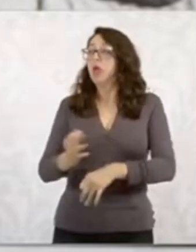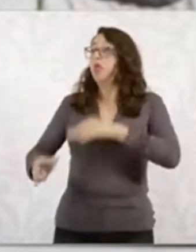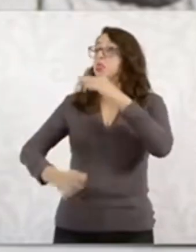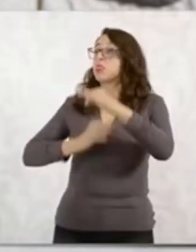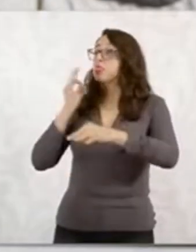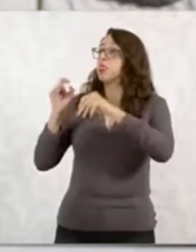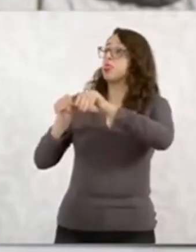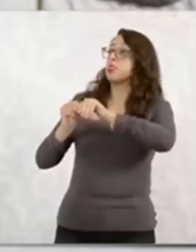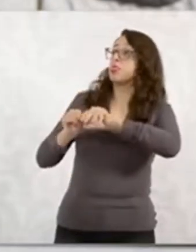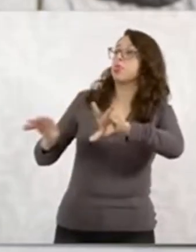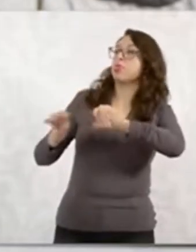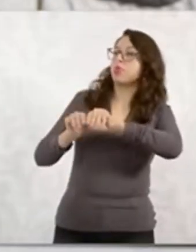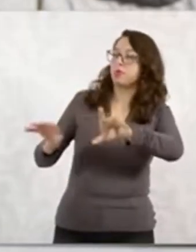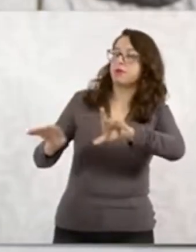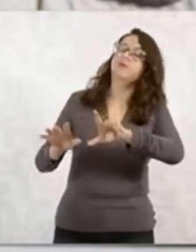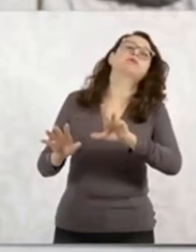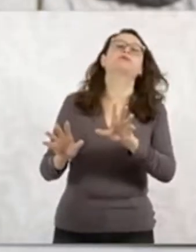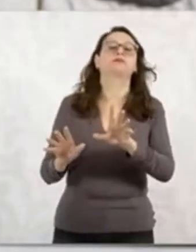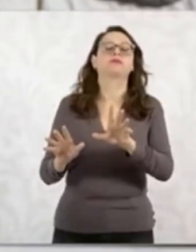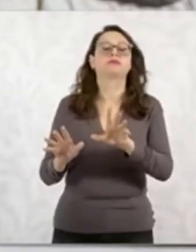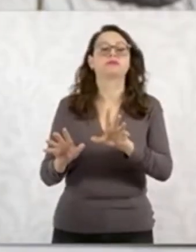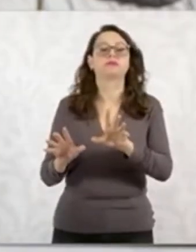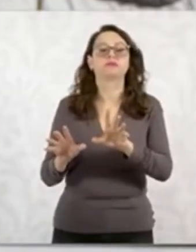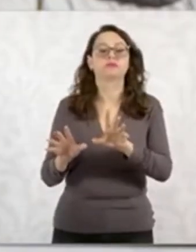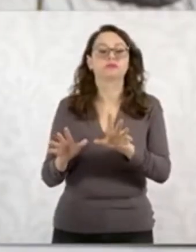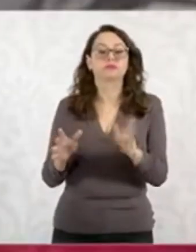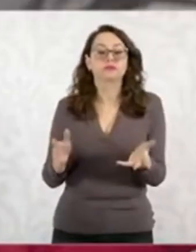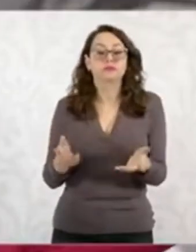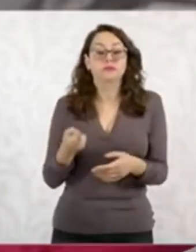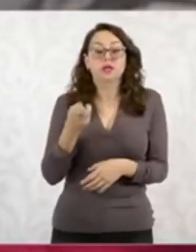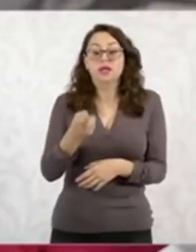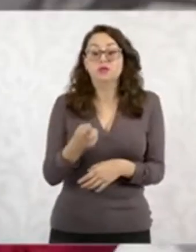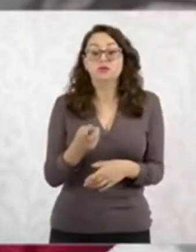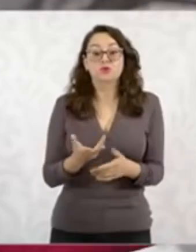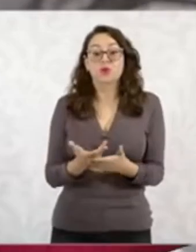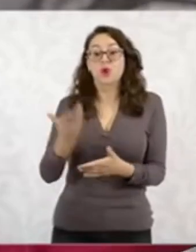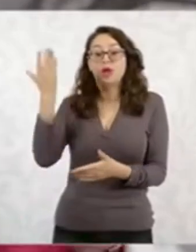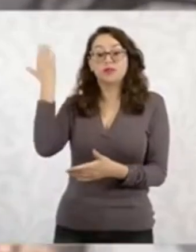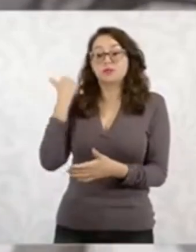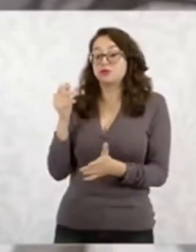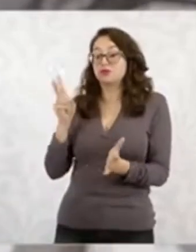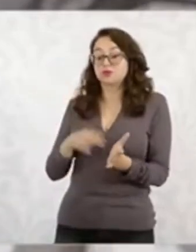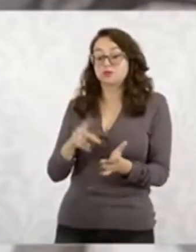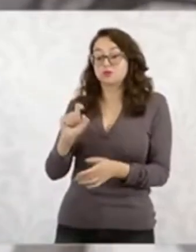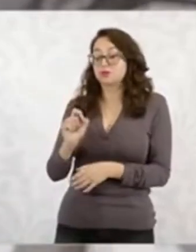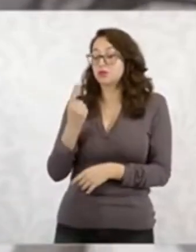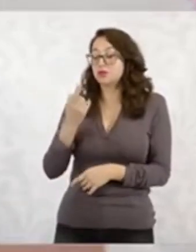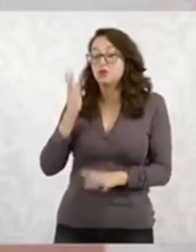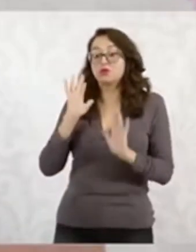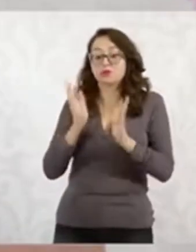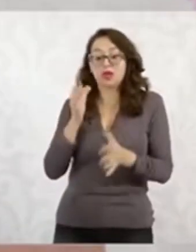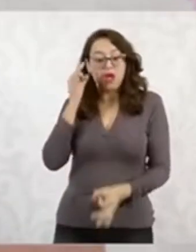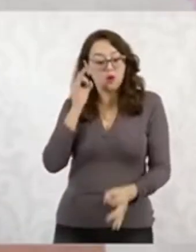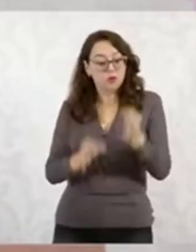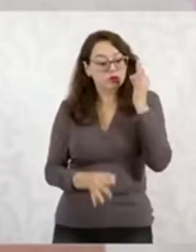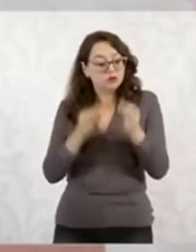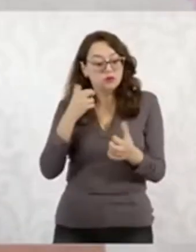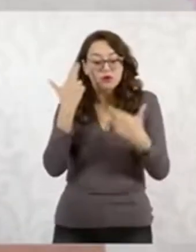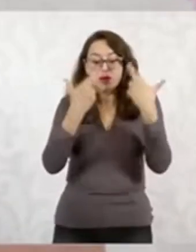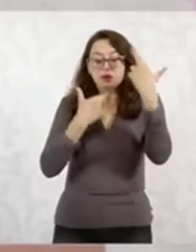Estados Unidos o que han presentado otros, eso ya fue validado por la ley